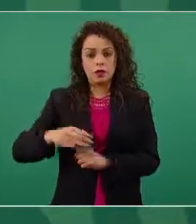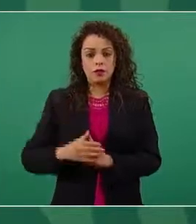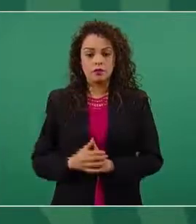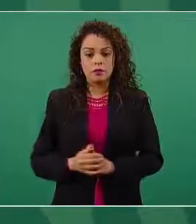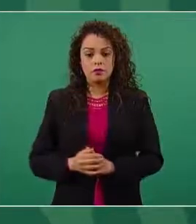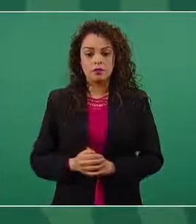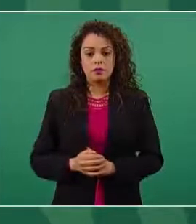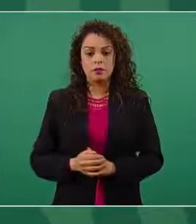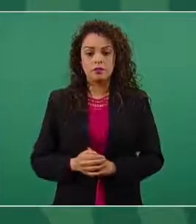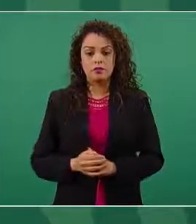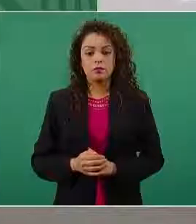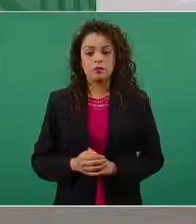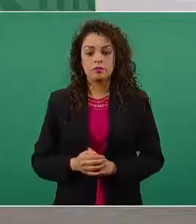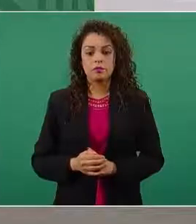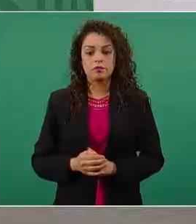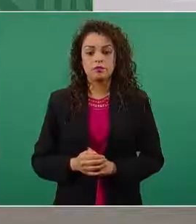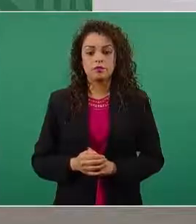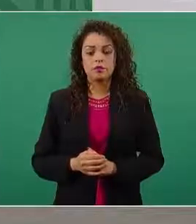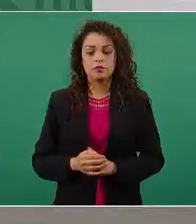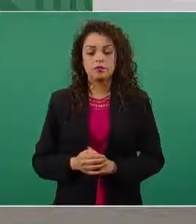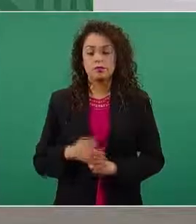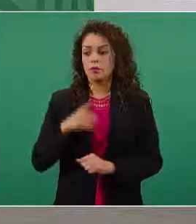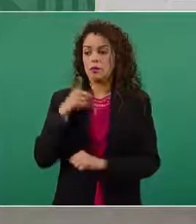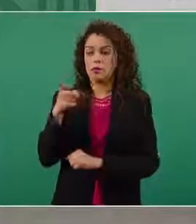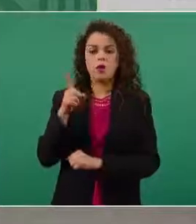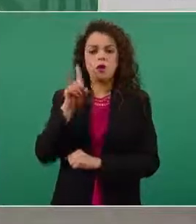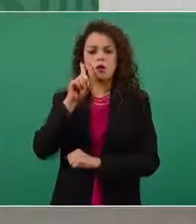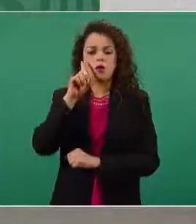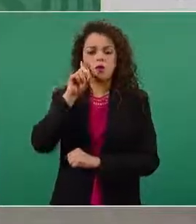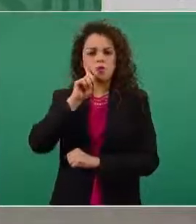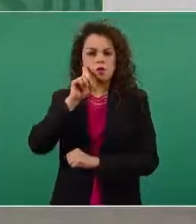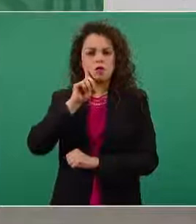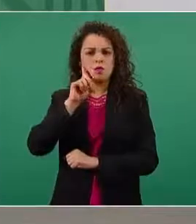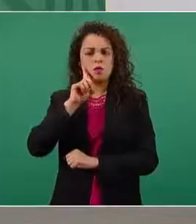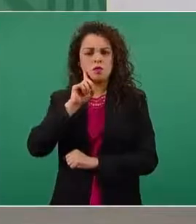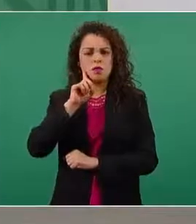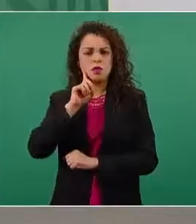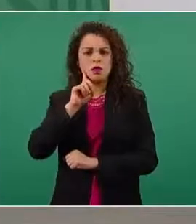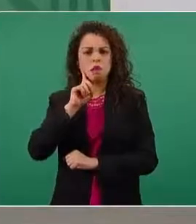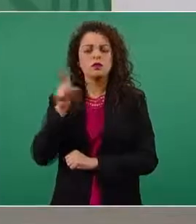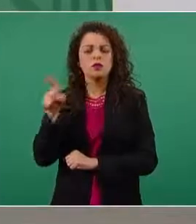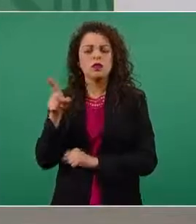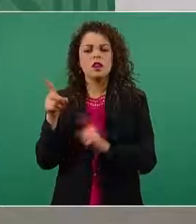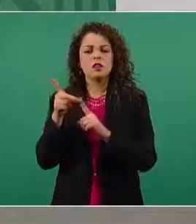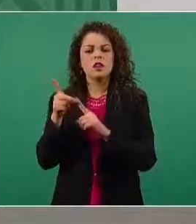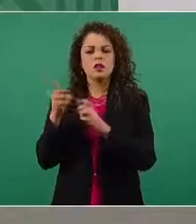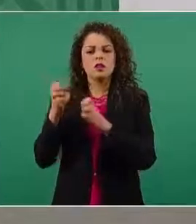una legisladora que está en una comisión